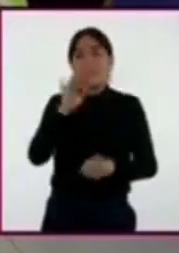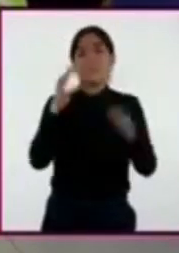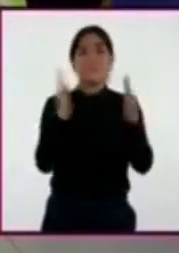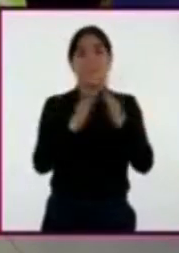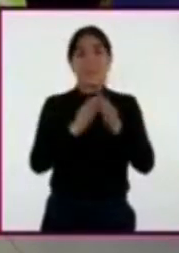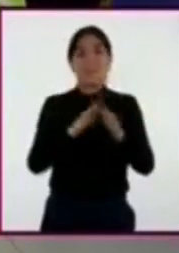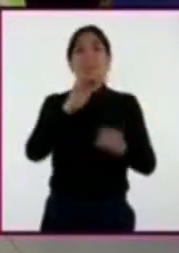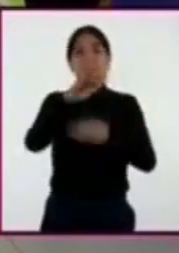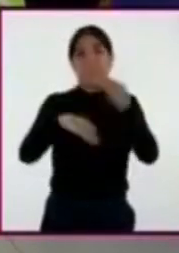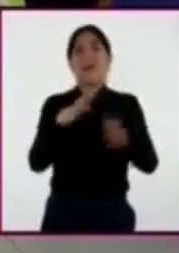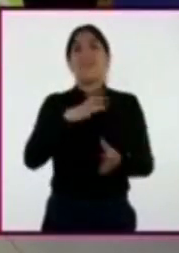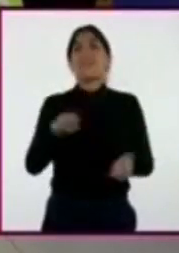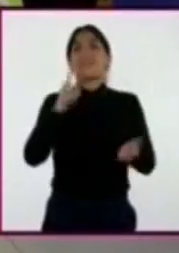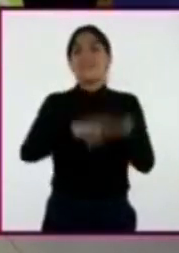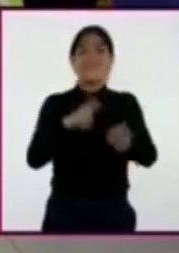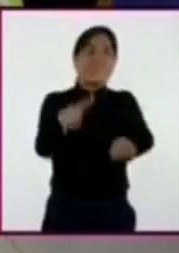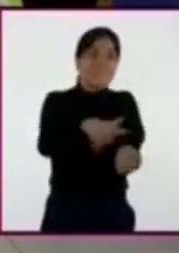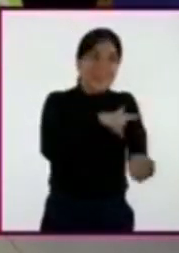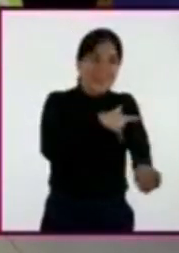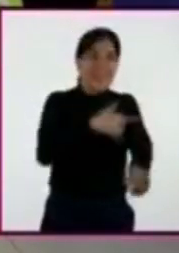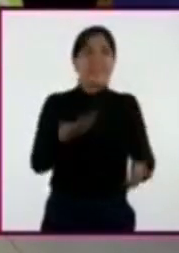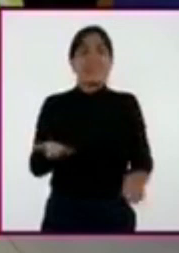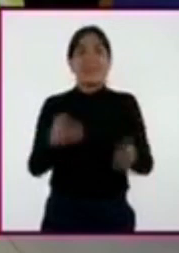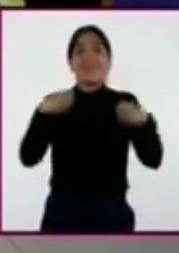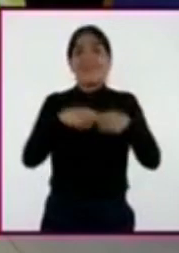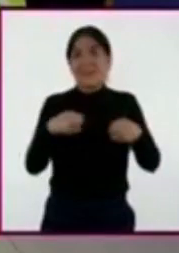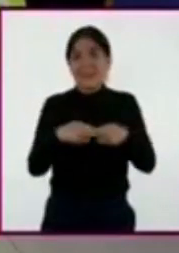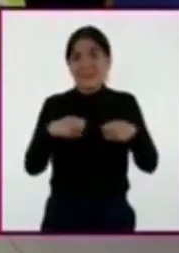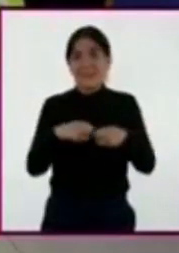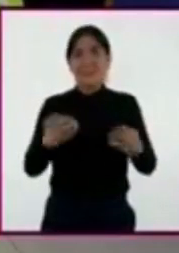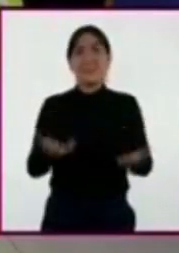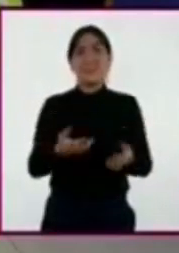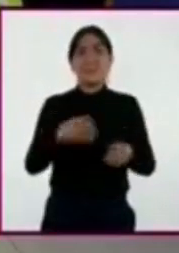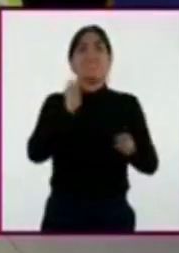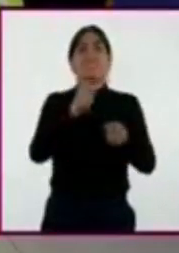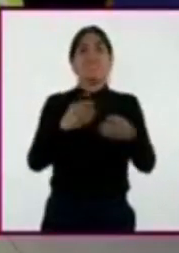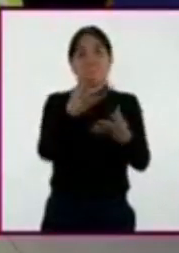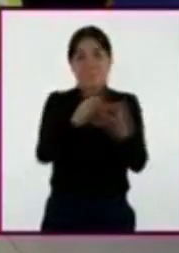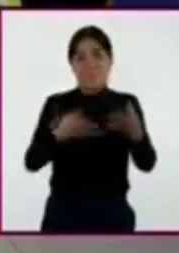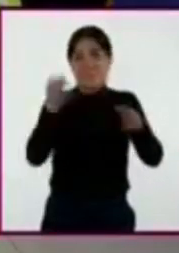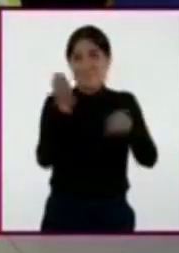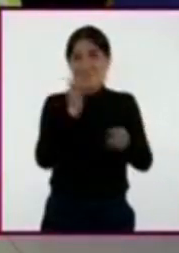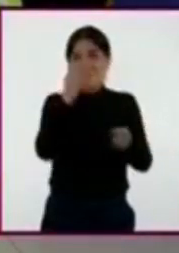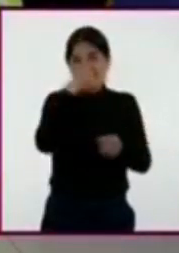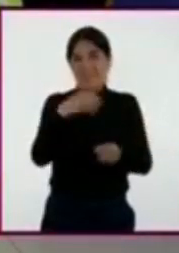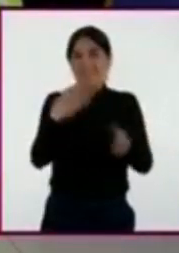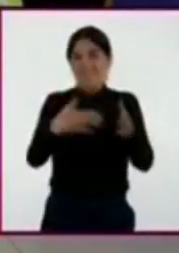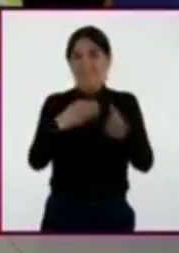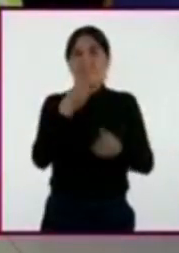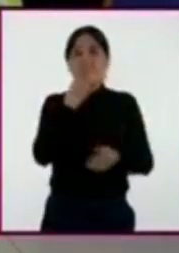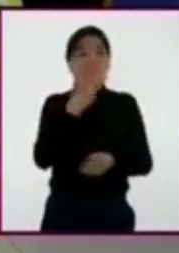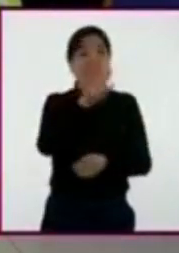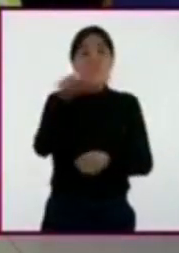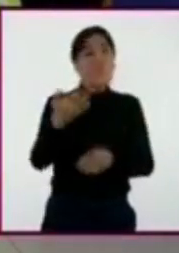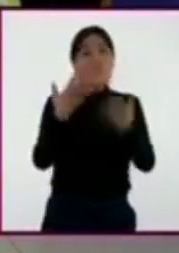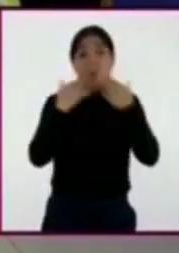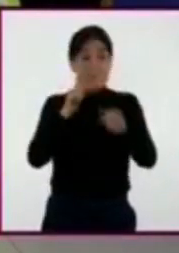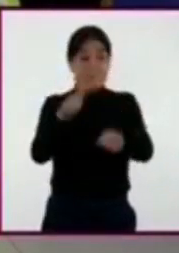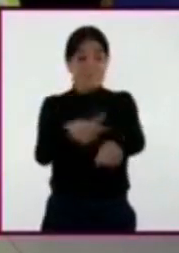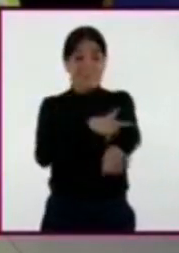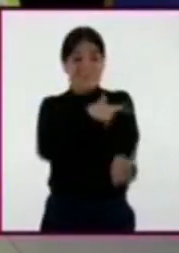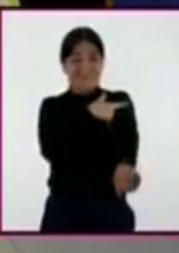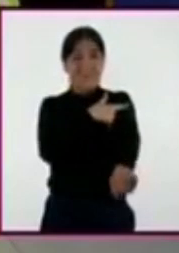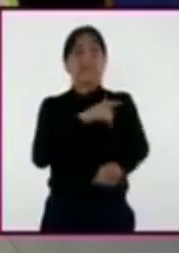casa, ya que todos contamos con calcetines, tenis, colador de cocina y si no cuentas con una calceta larga,